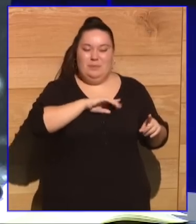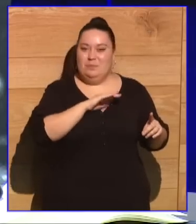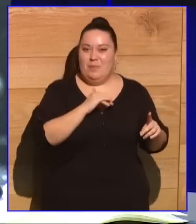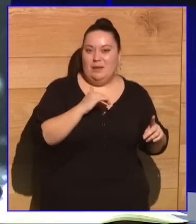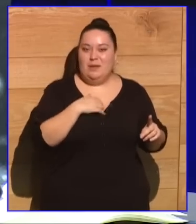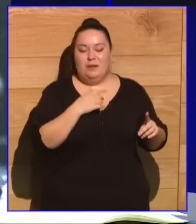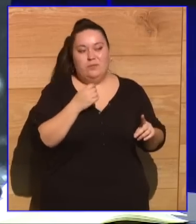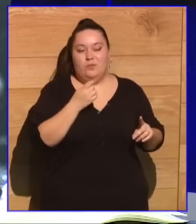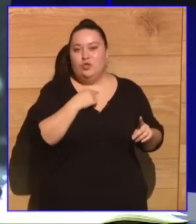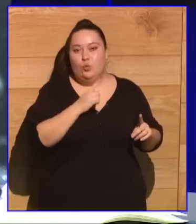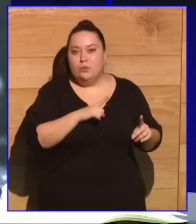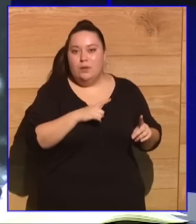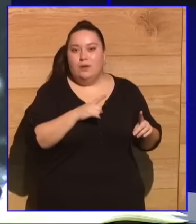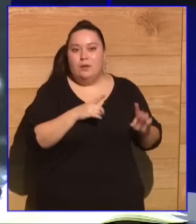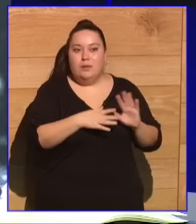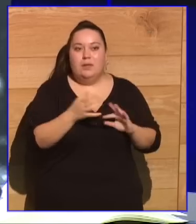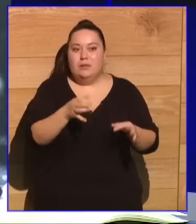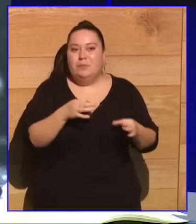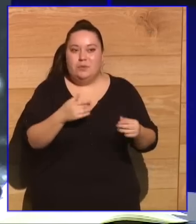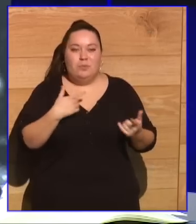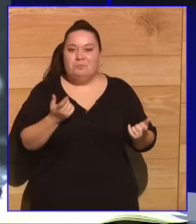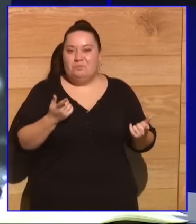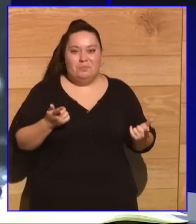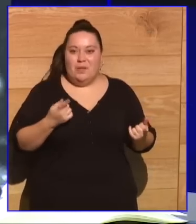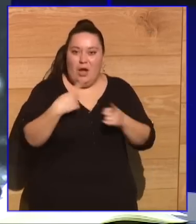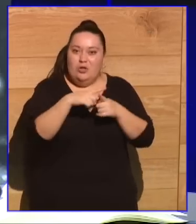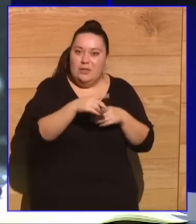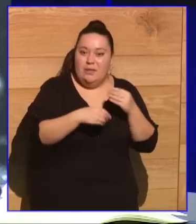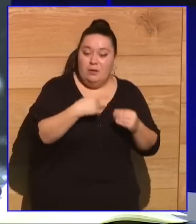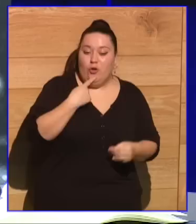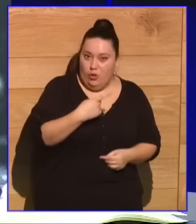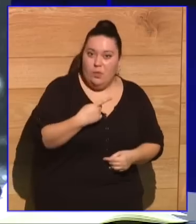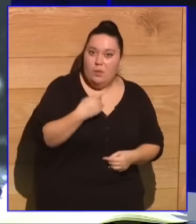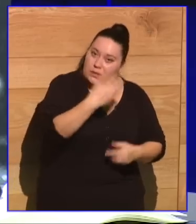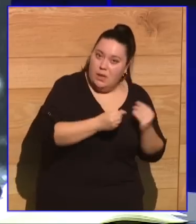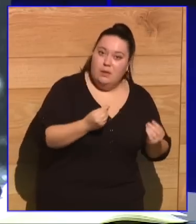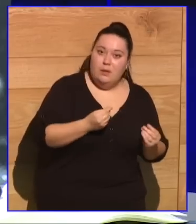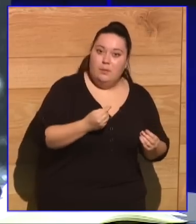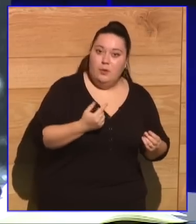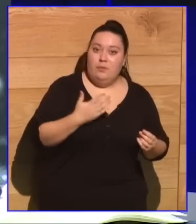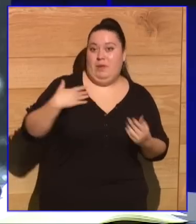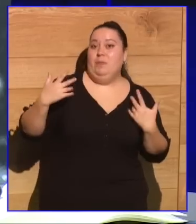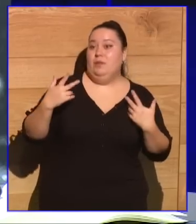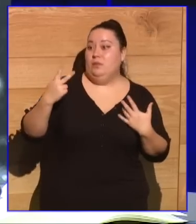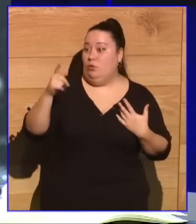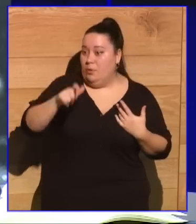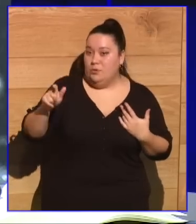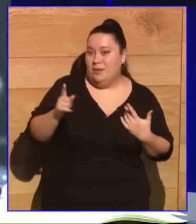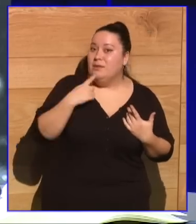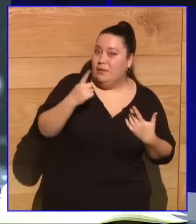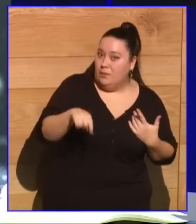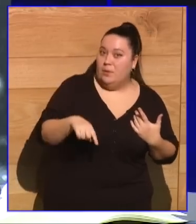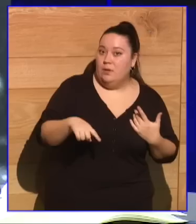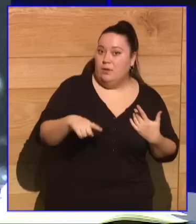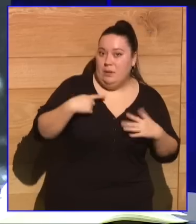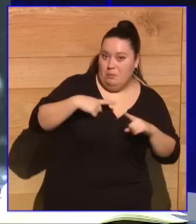de ellos el pez grande en el estanque pequeño, y que las cosas se hacen lo que ellos dicen, pero que de repente hay otros dos que también dicen, pero dos que